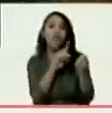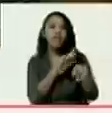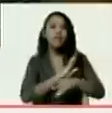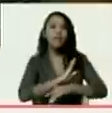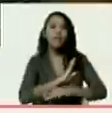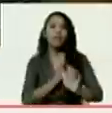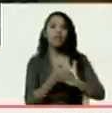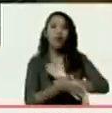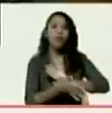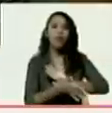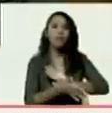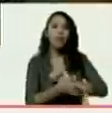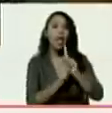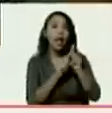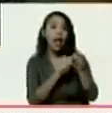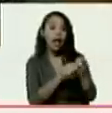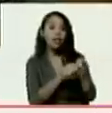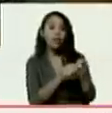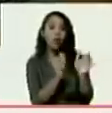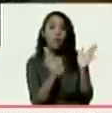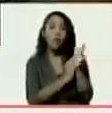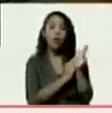A eso ha llevado la oposición.